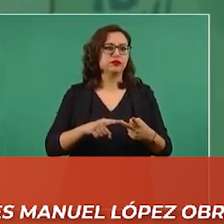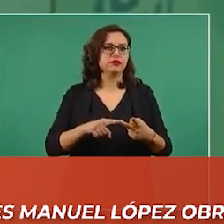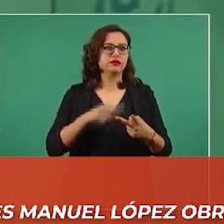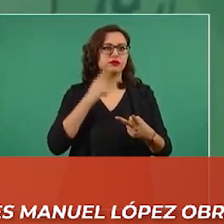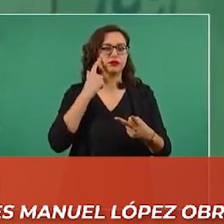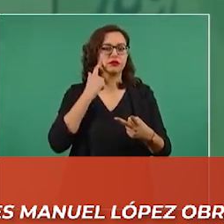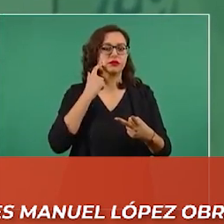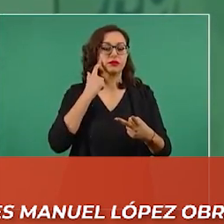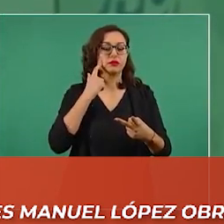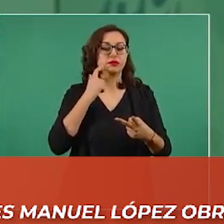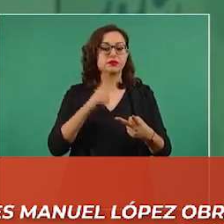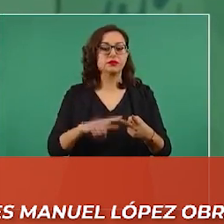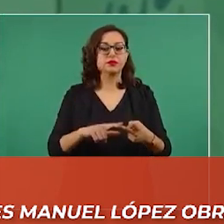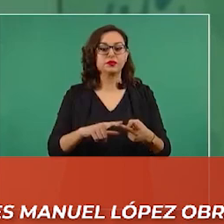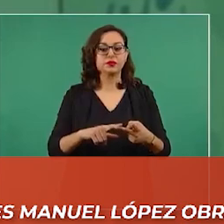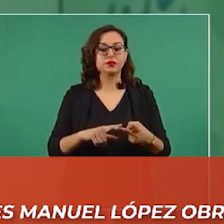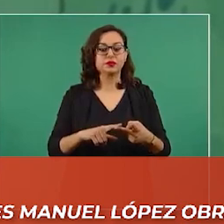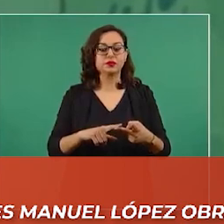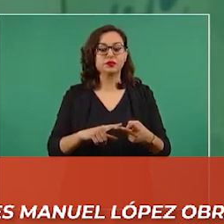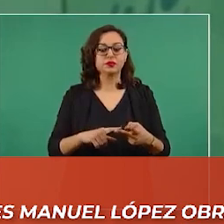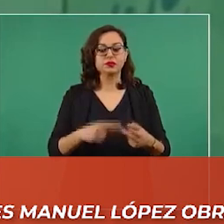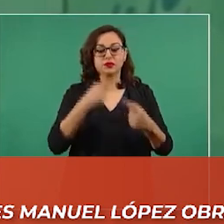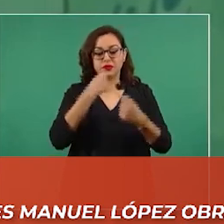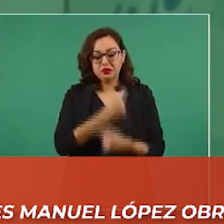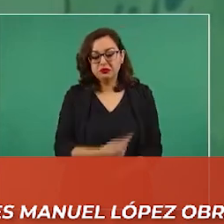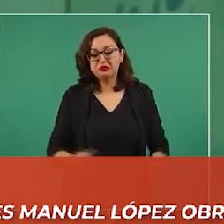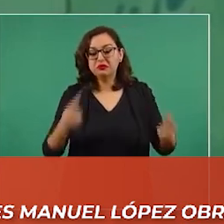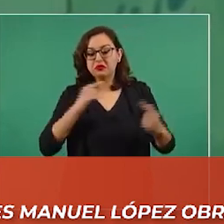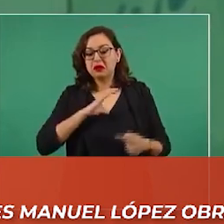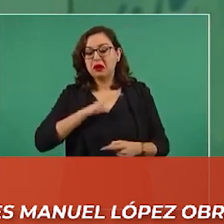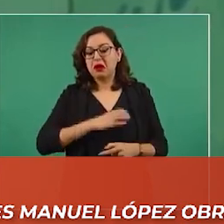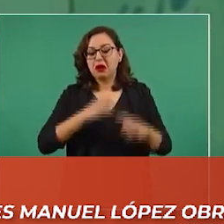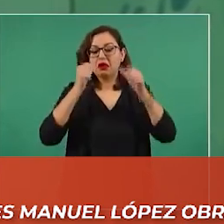a los niños con cáncer,